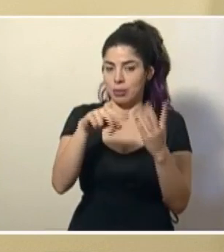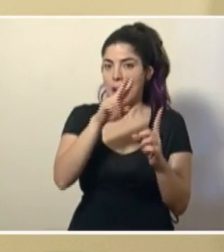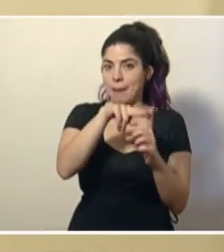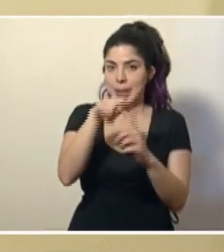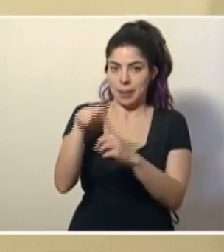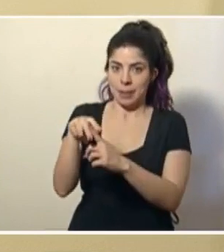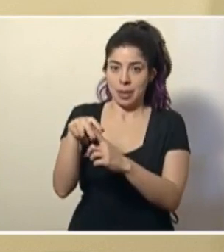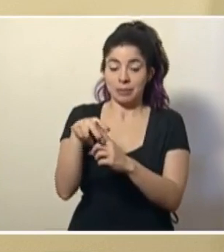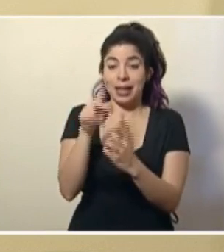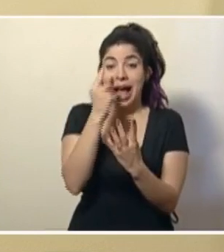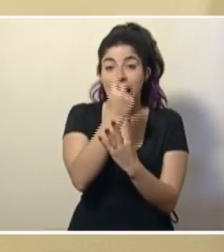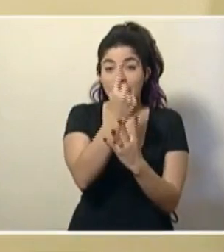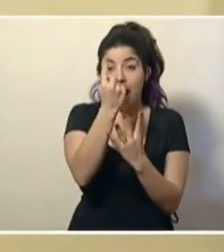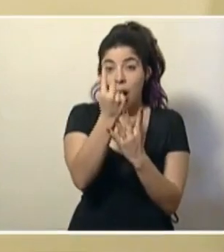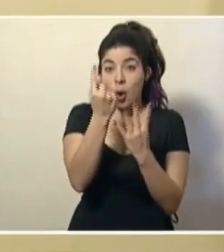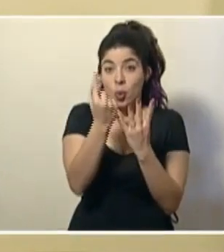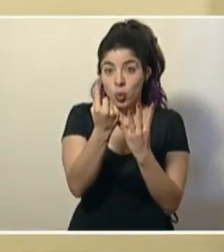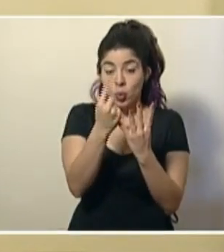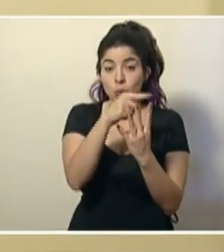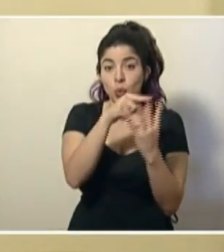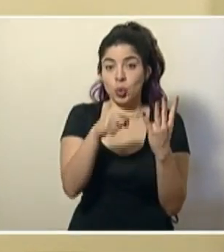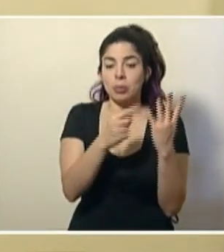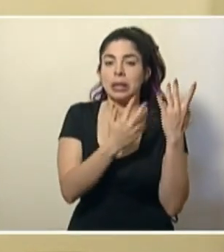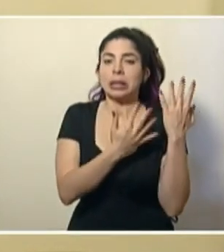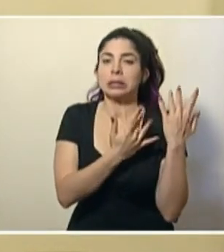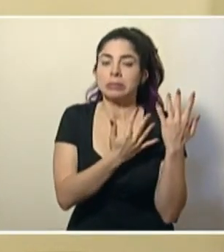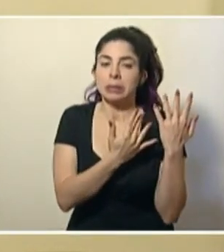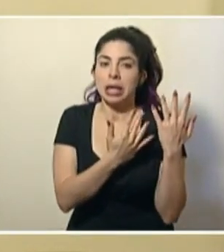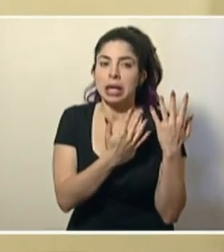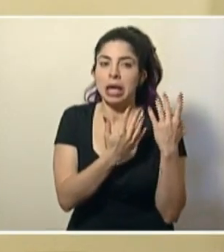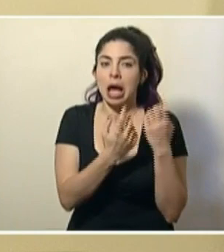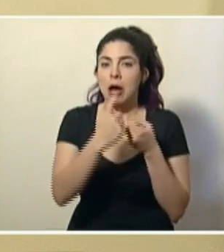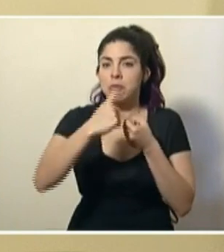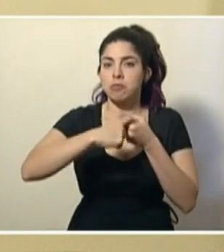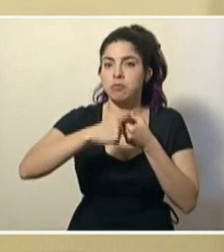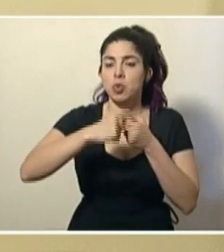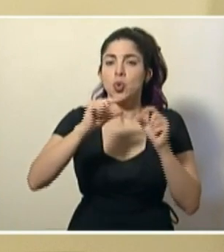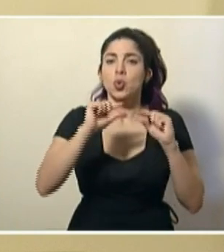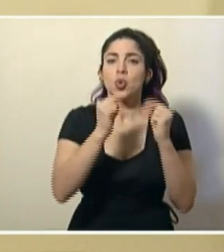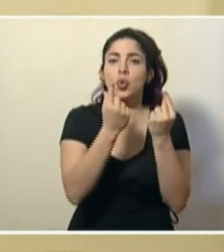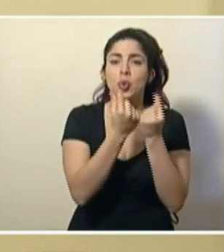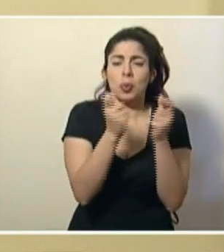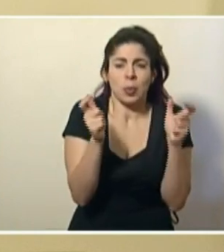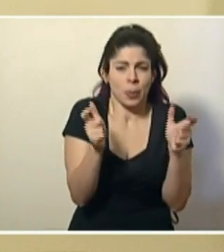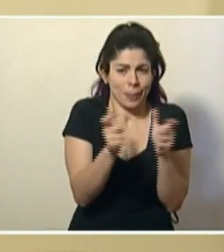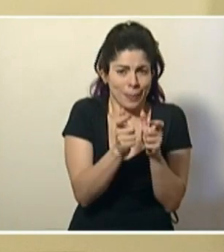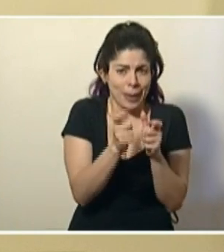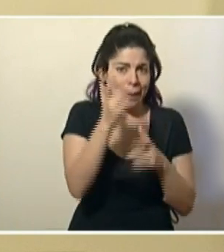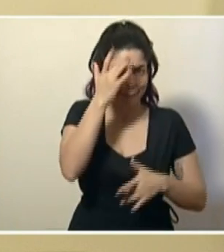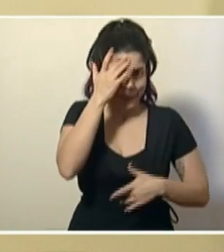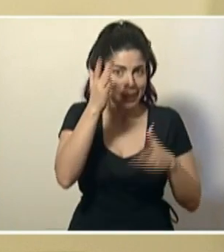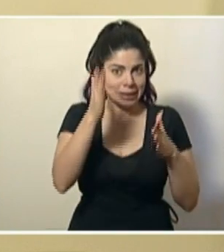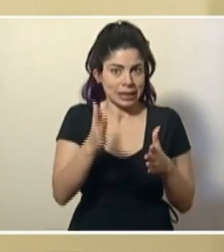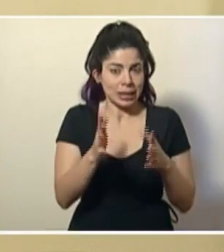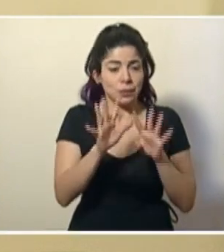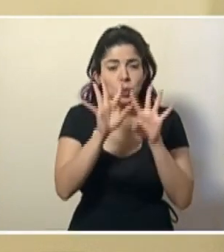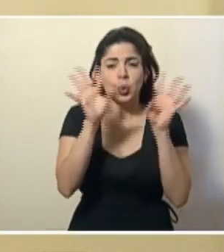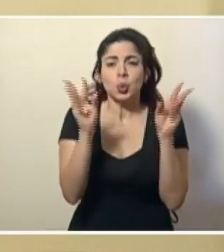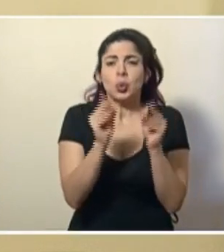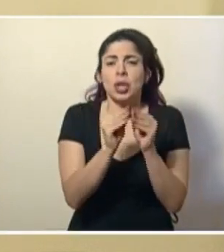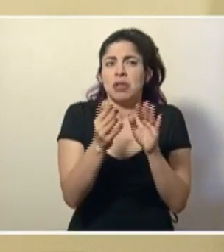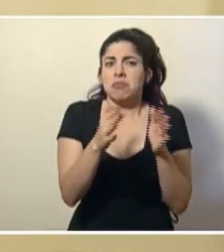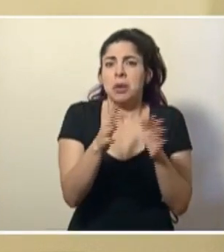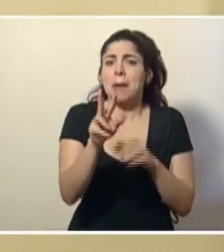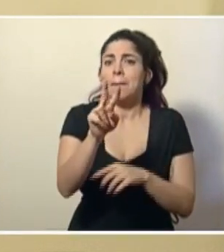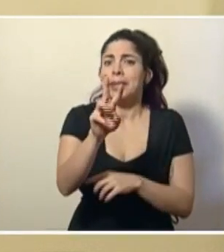Guardia. En cada uno de esos hospitales se espera enrolar un grupo reducido de pacientes. En total estamos